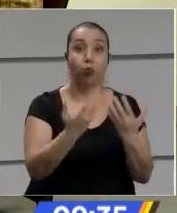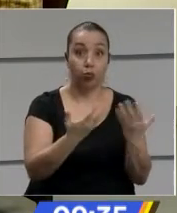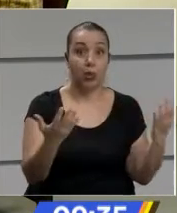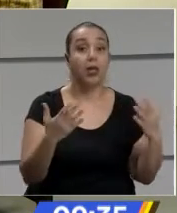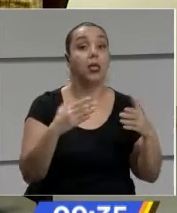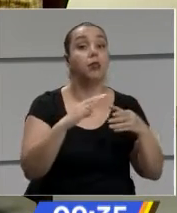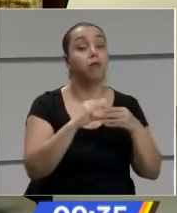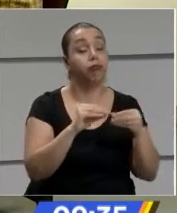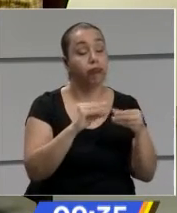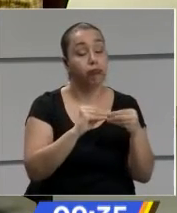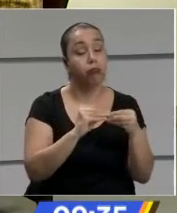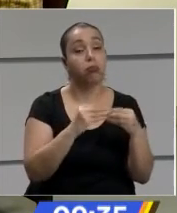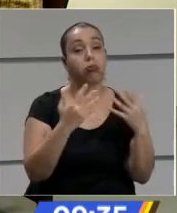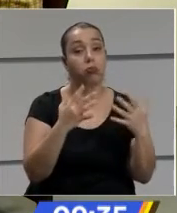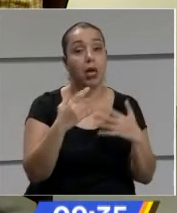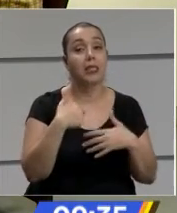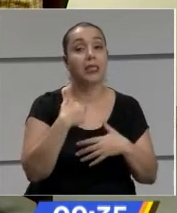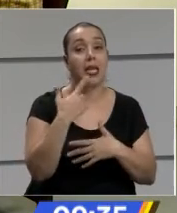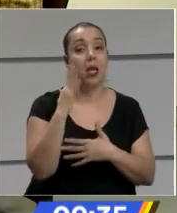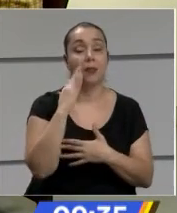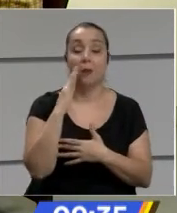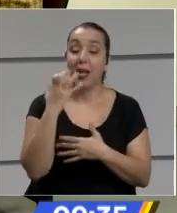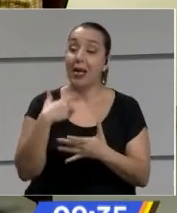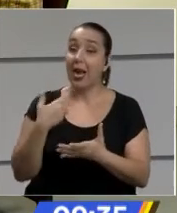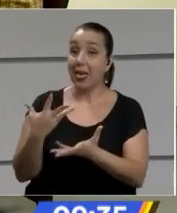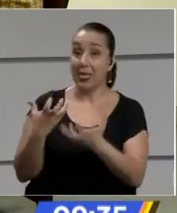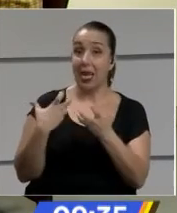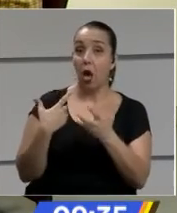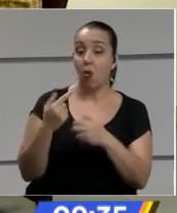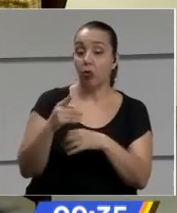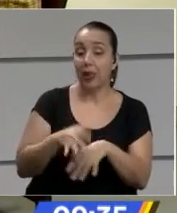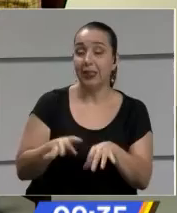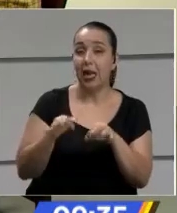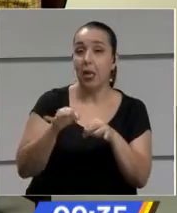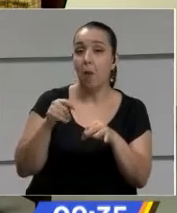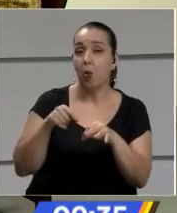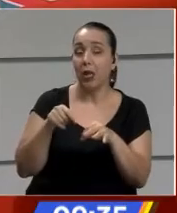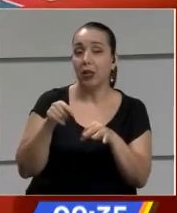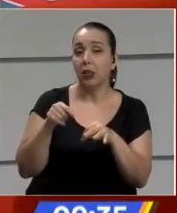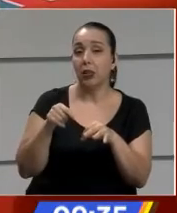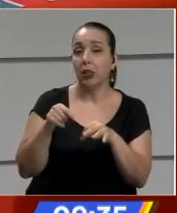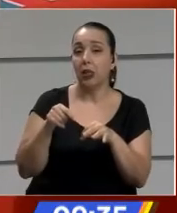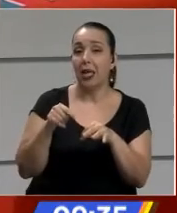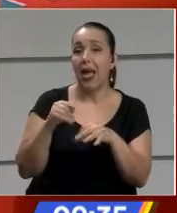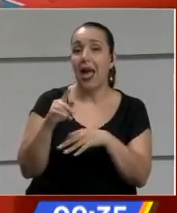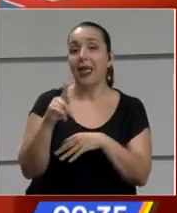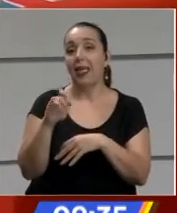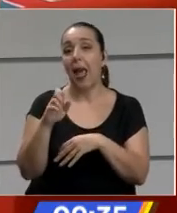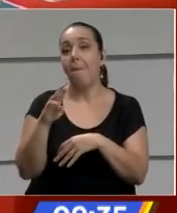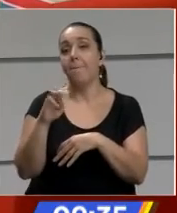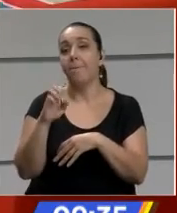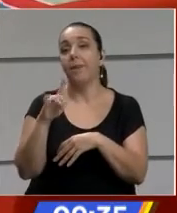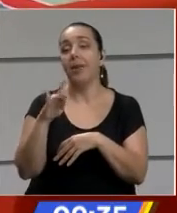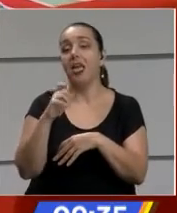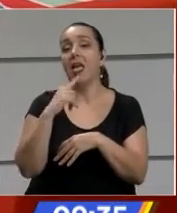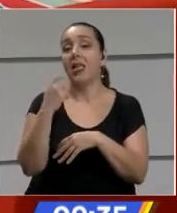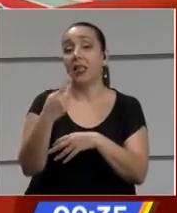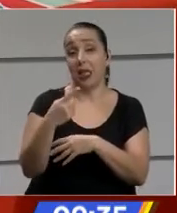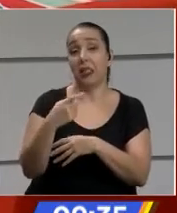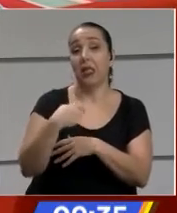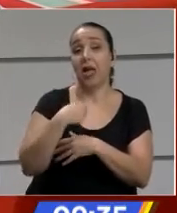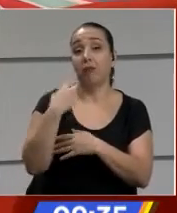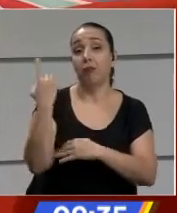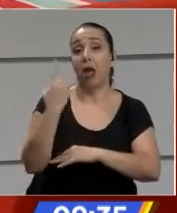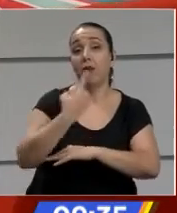muchas historias de Anansi. Sí. Y aquí no quiero que pase esta parte sin contarles que Kemble Díaz Quirós, uh-huh, un estudiante